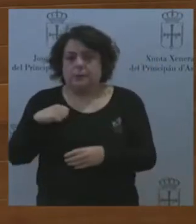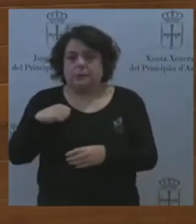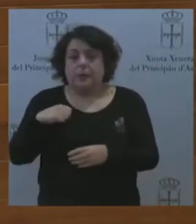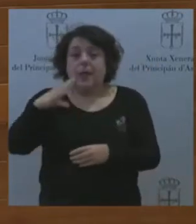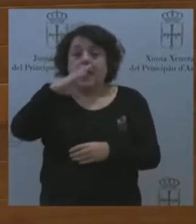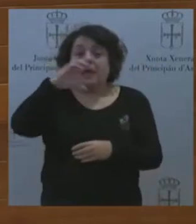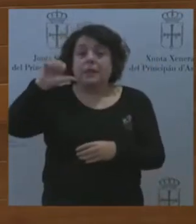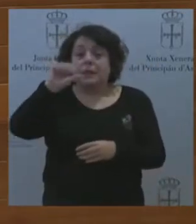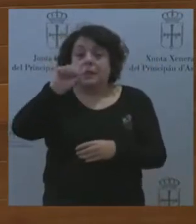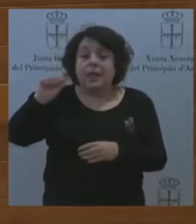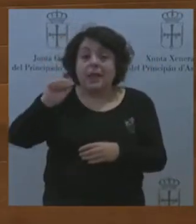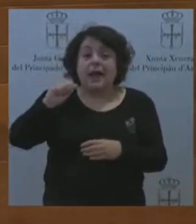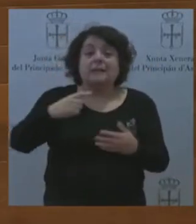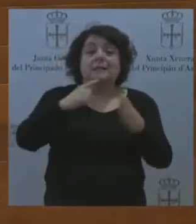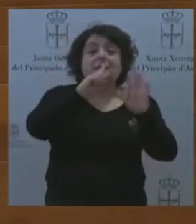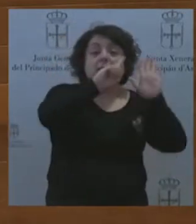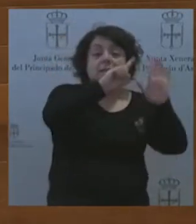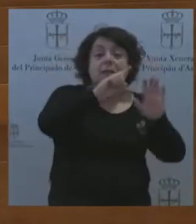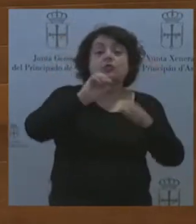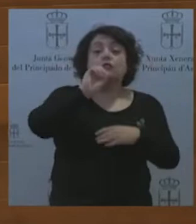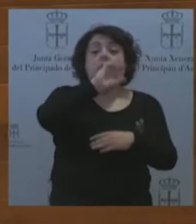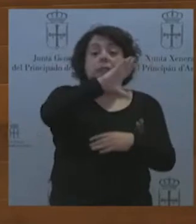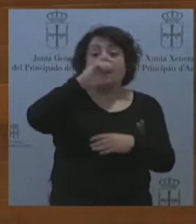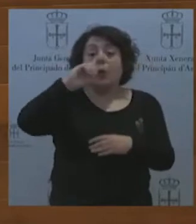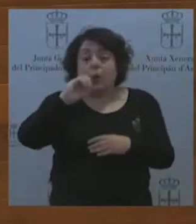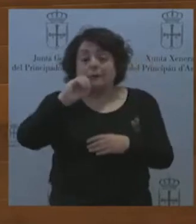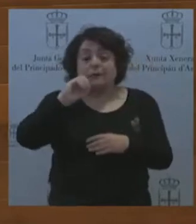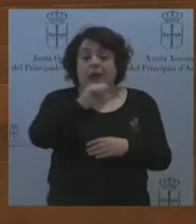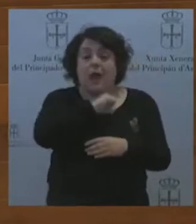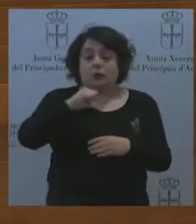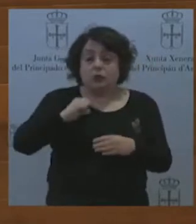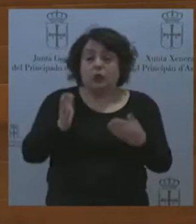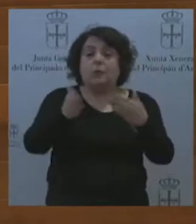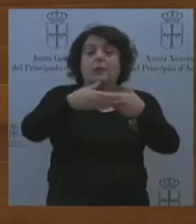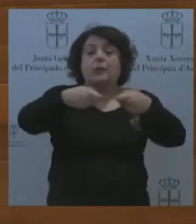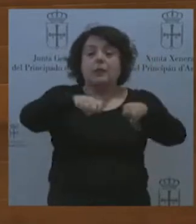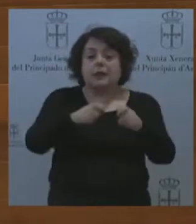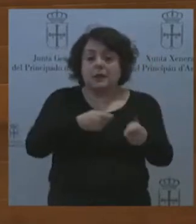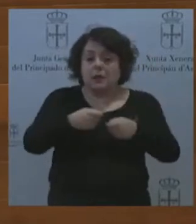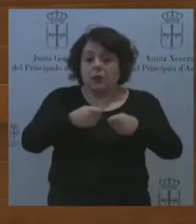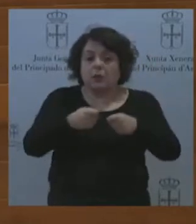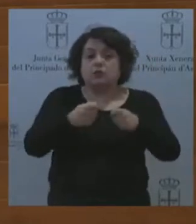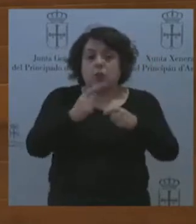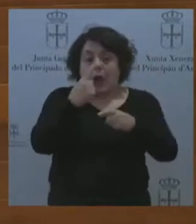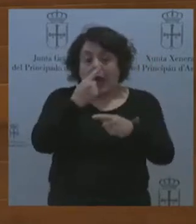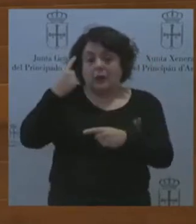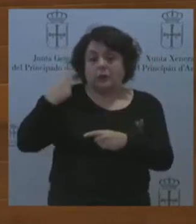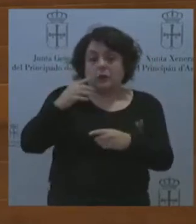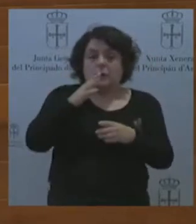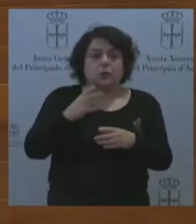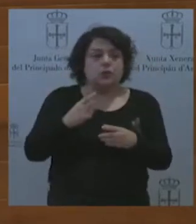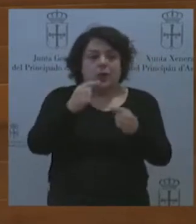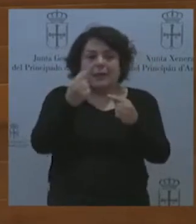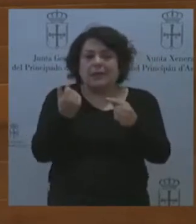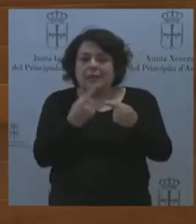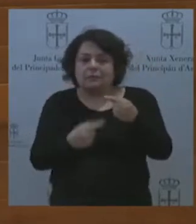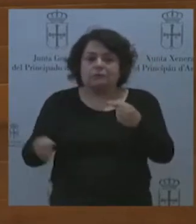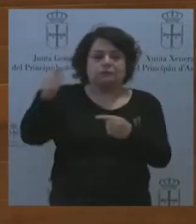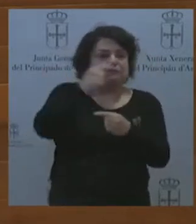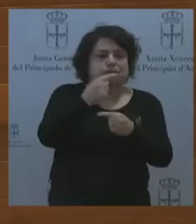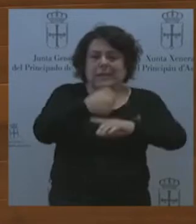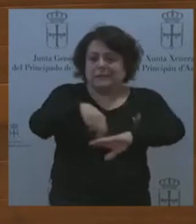cerrar su negocio en el último año en Asturias. Imposible afrontar una inflación desbocada, unos precios de luz, el gas y la